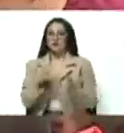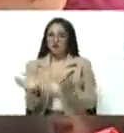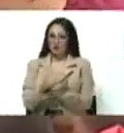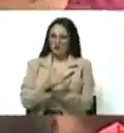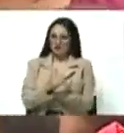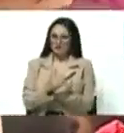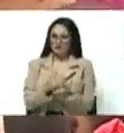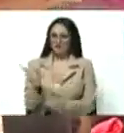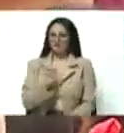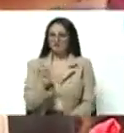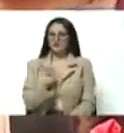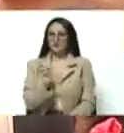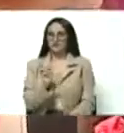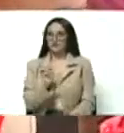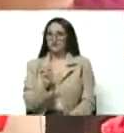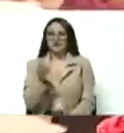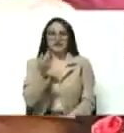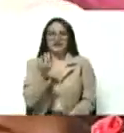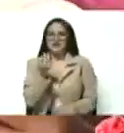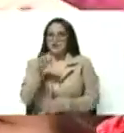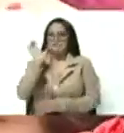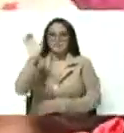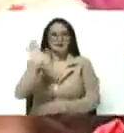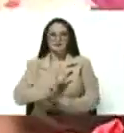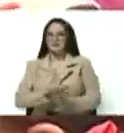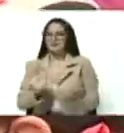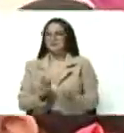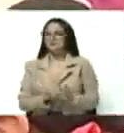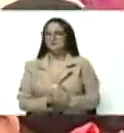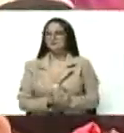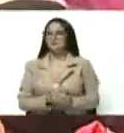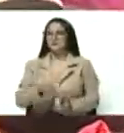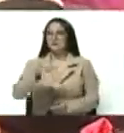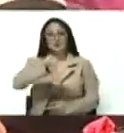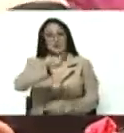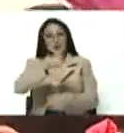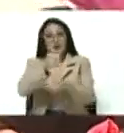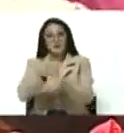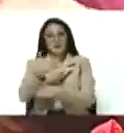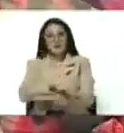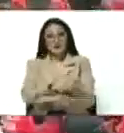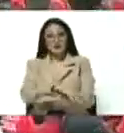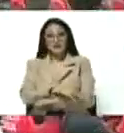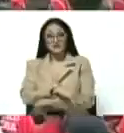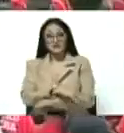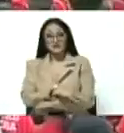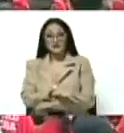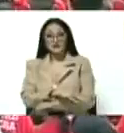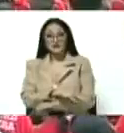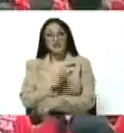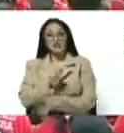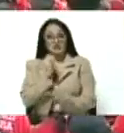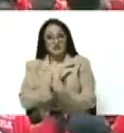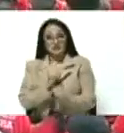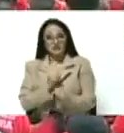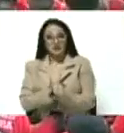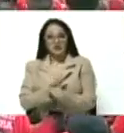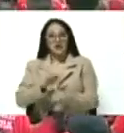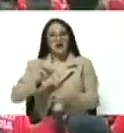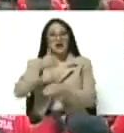escondiéndose. Esa no existe en ninguna parte. Entonces usted, jefe de calle, tiene el trabajo. Jefe